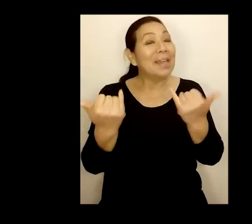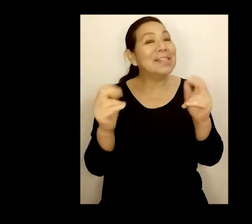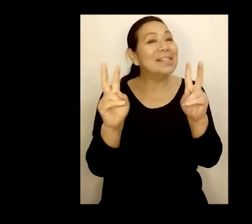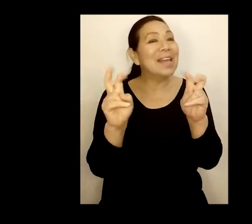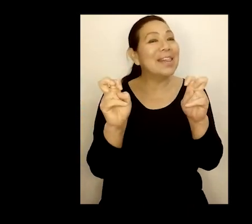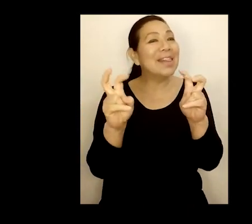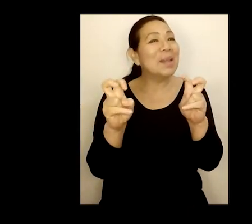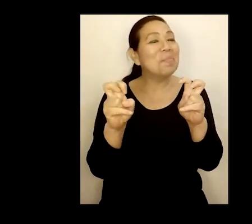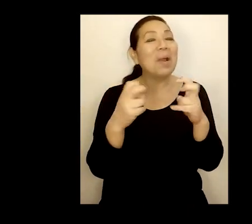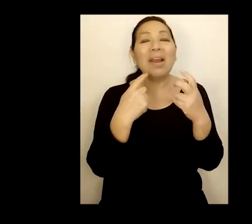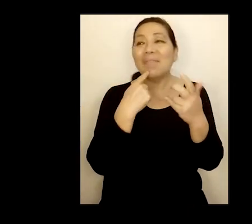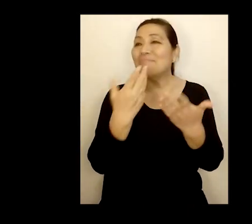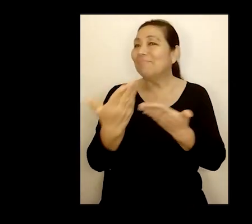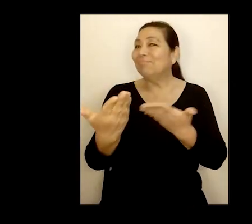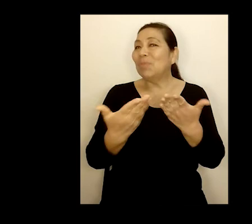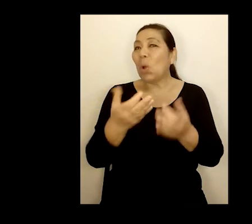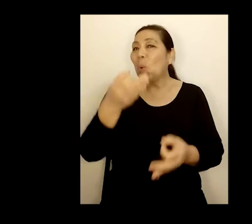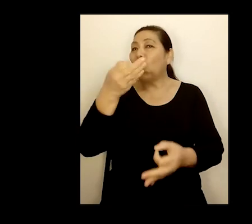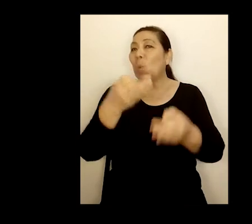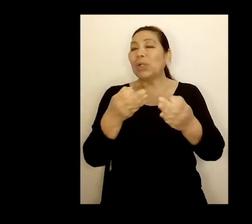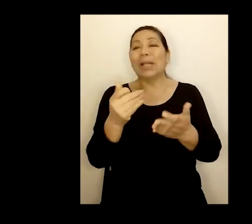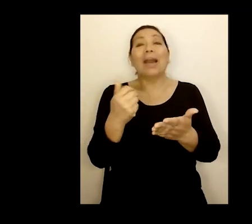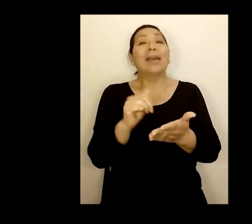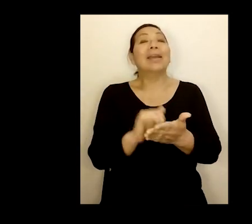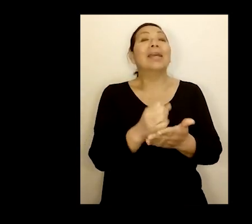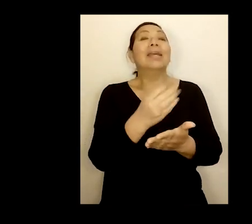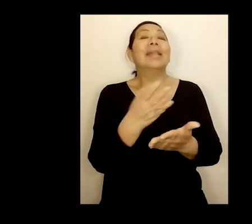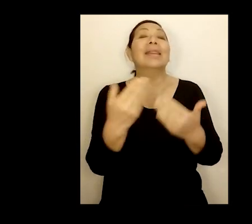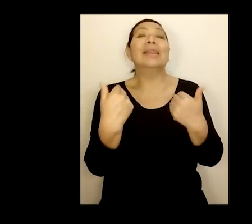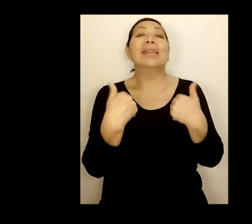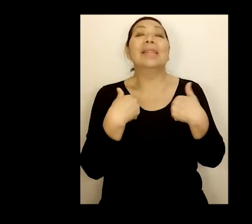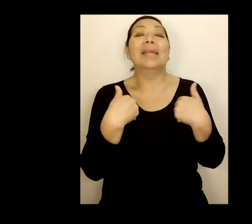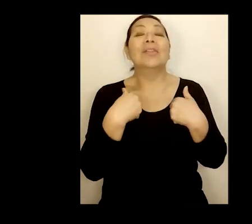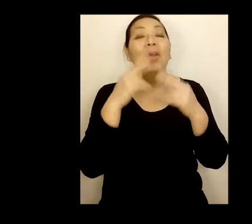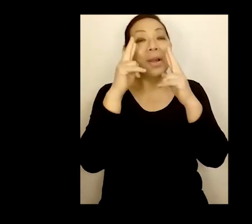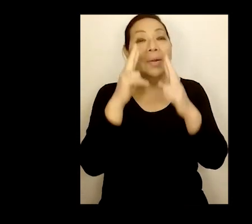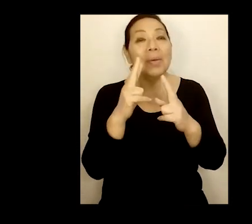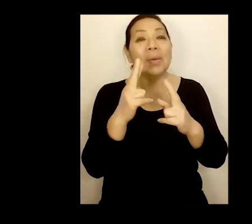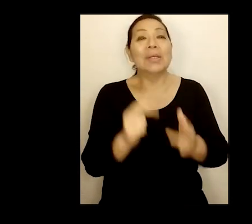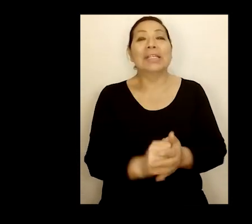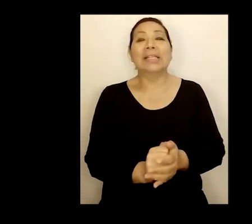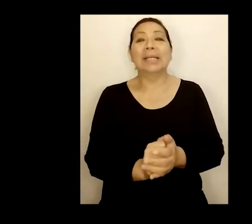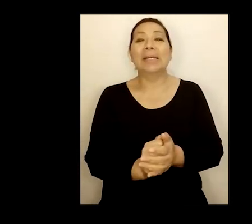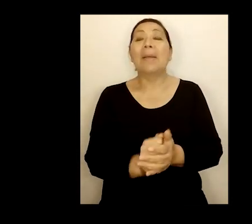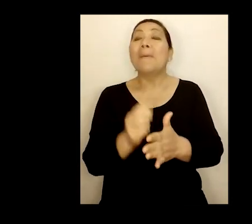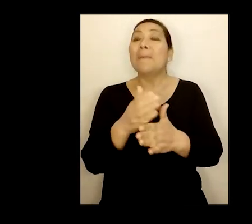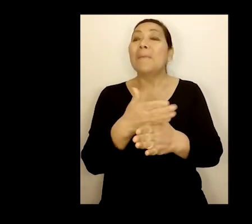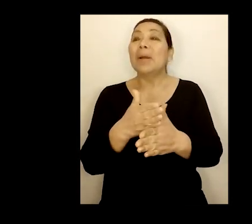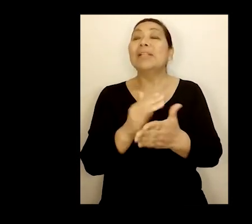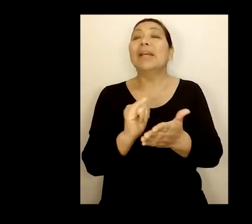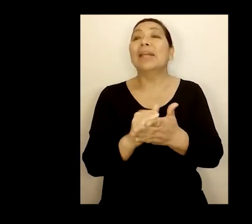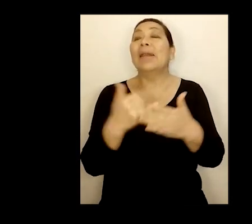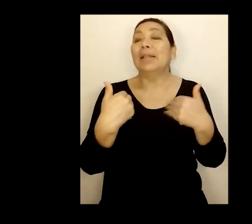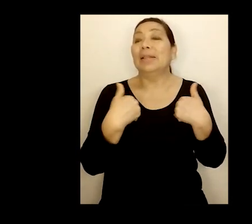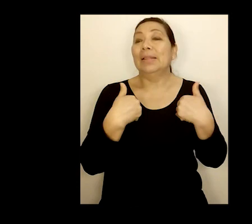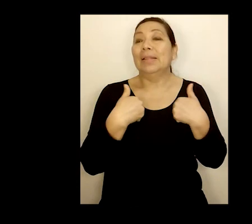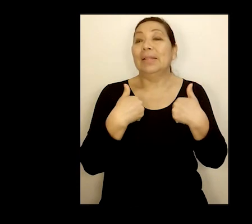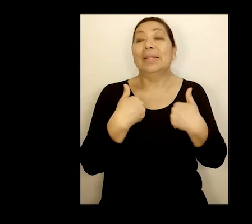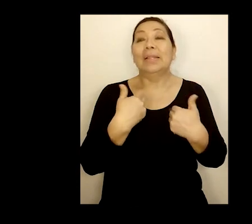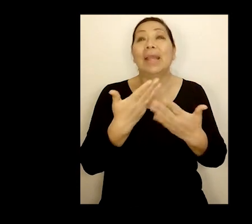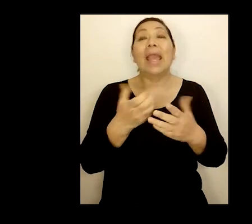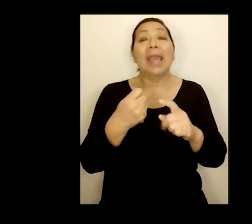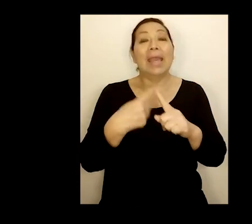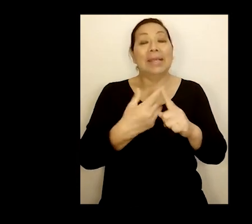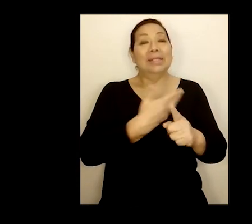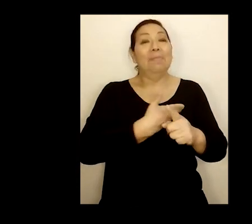tema específicamente desestima el juzgado aquella situación respecto a la participación que habría tenido